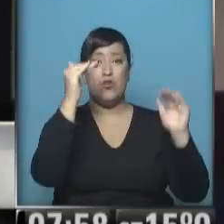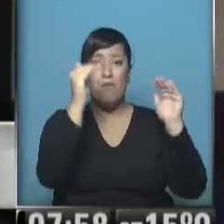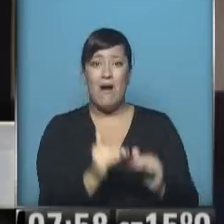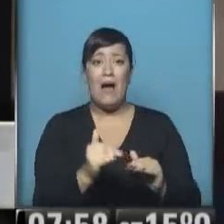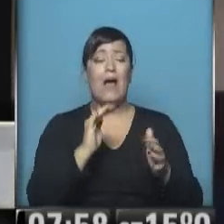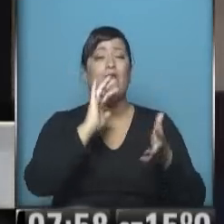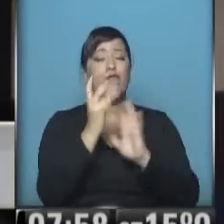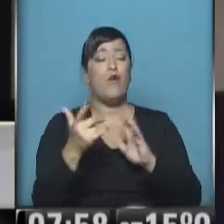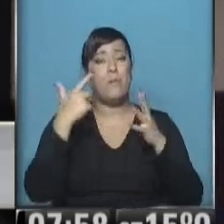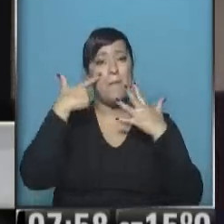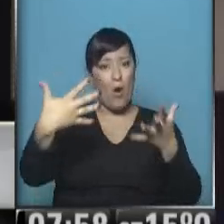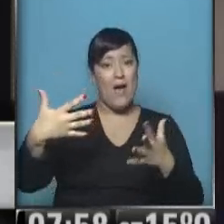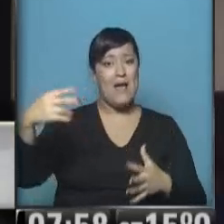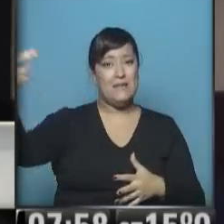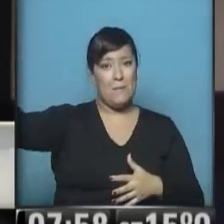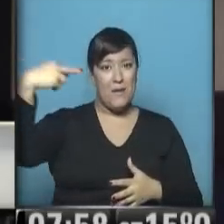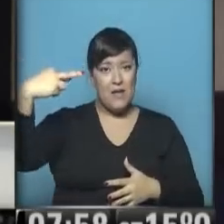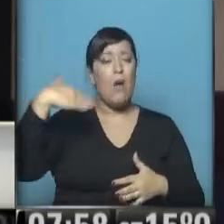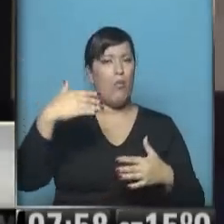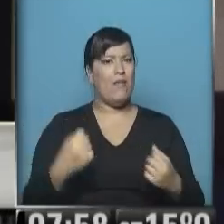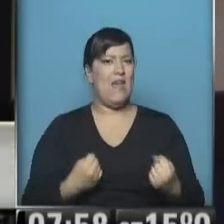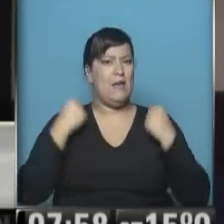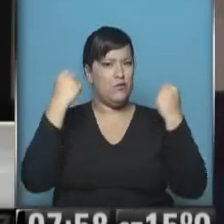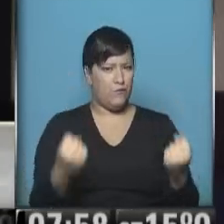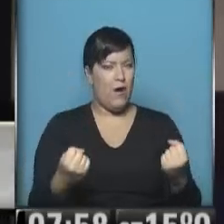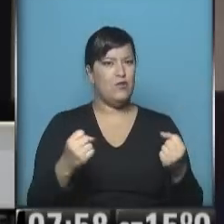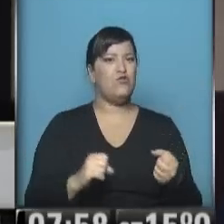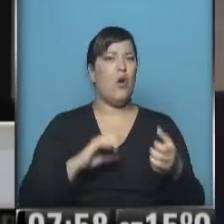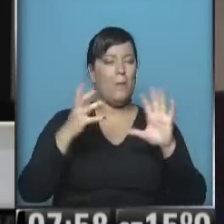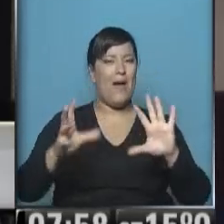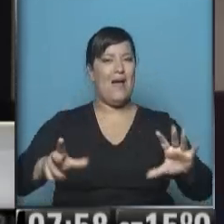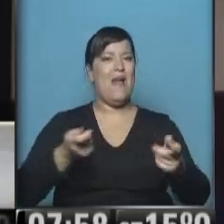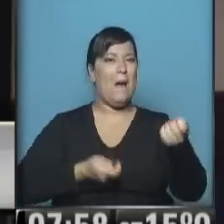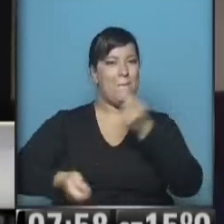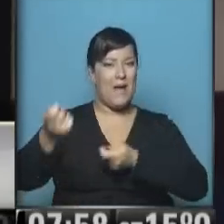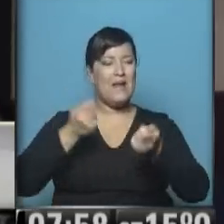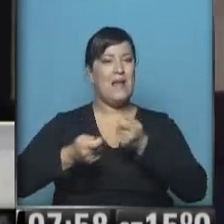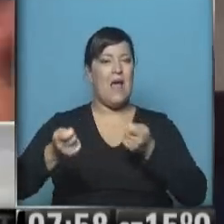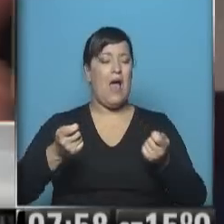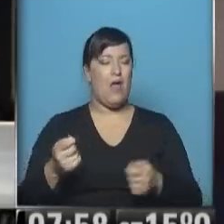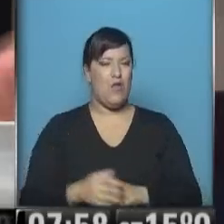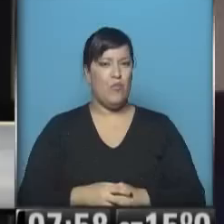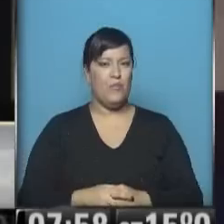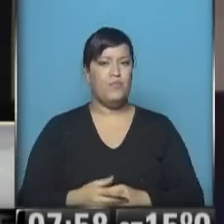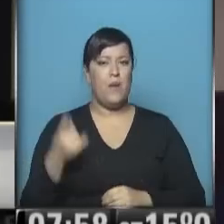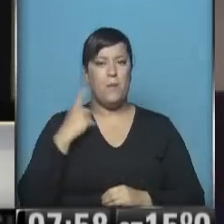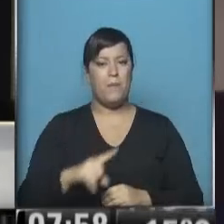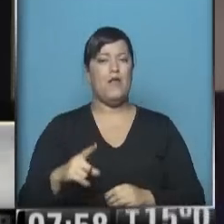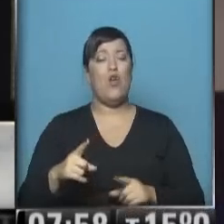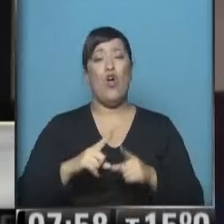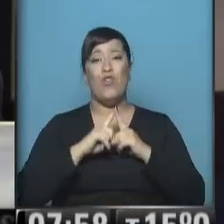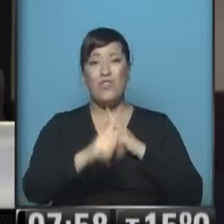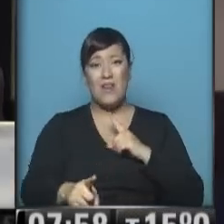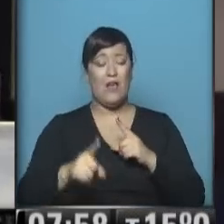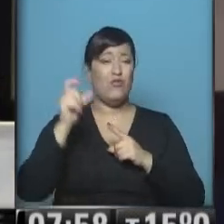demostrar que se puede hacer un esfuerzo acá para tener algún reflejo en el mercado local pero no es un impacto directo